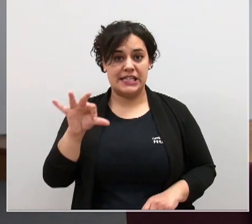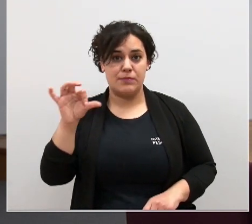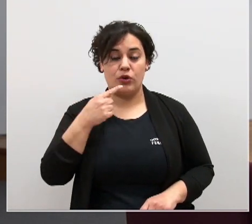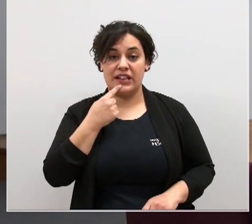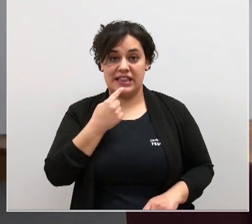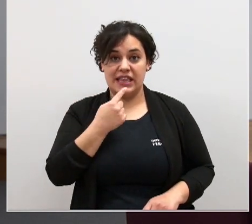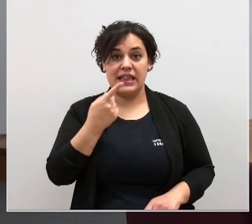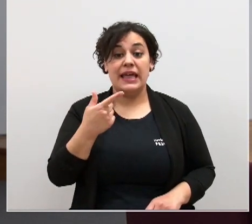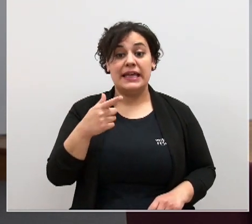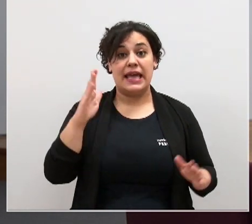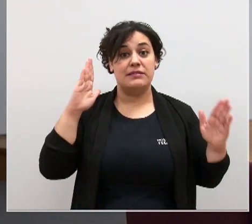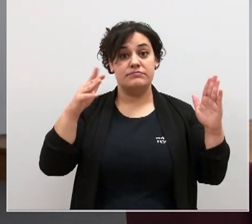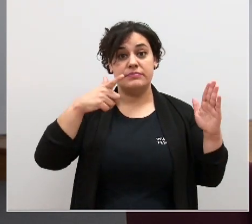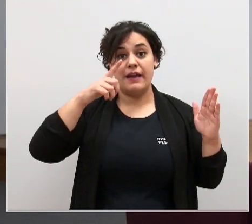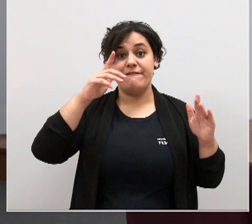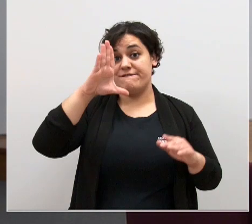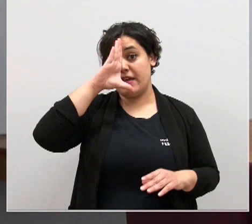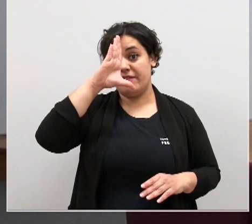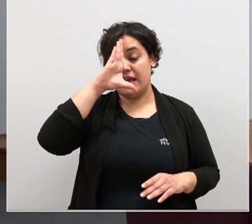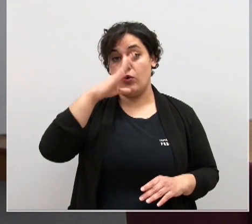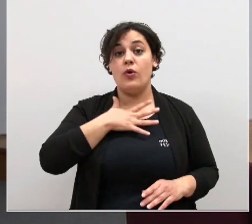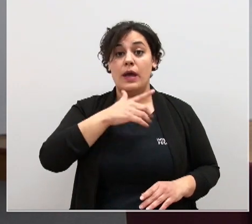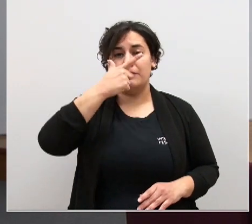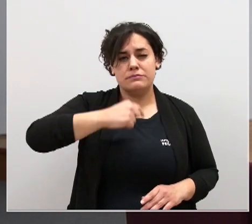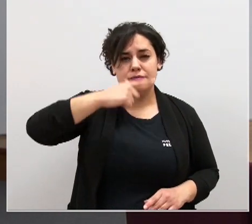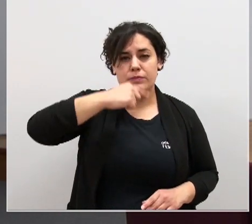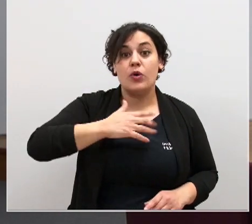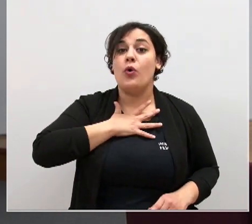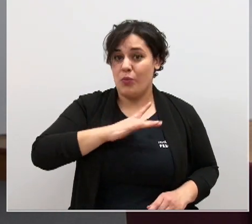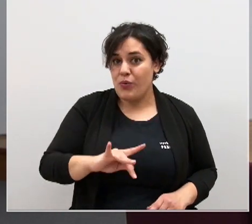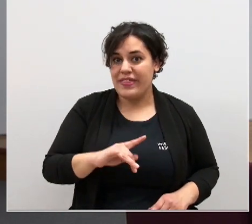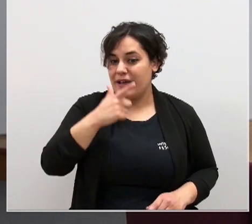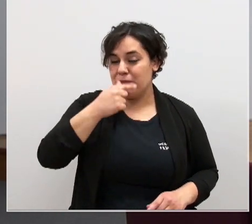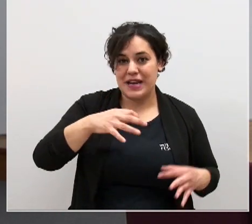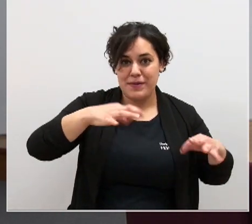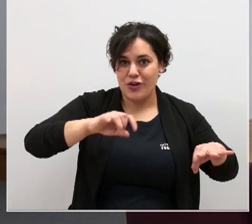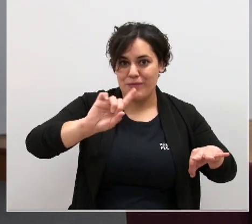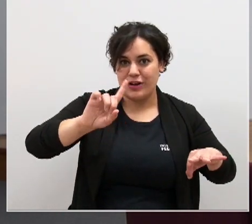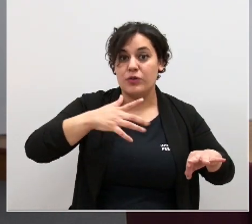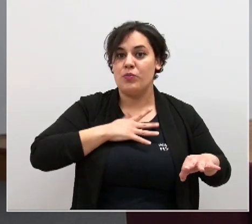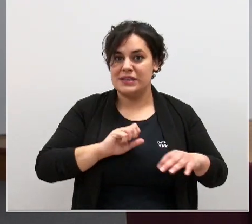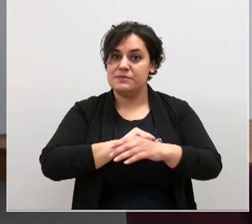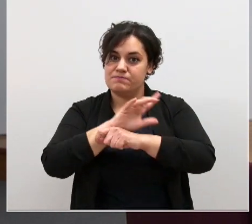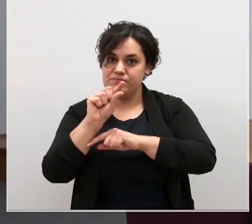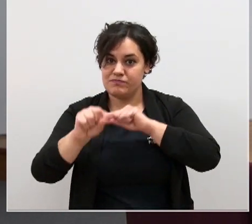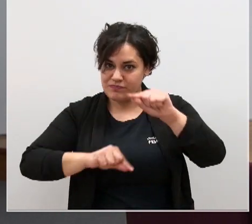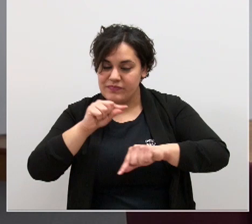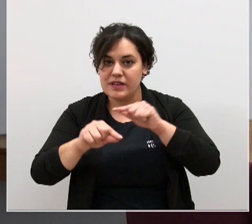que muchas gripes de febrero pudieron ser coronavirus. ¿Sería posible conocer los casos de